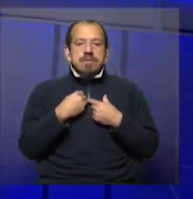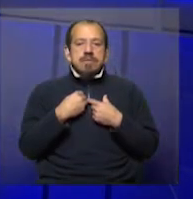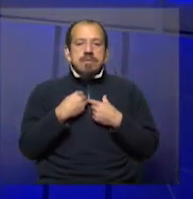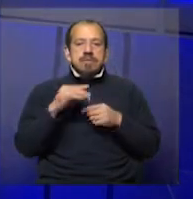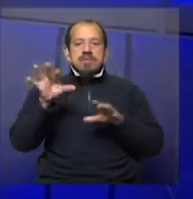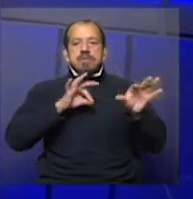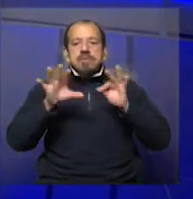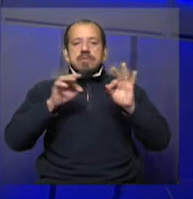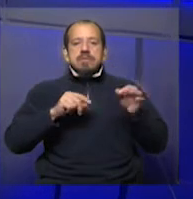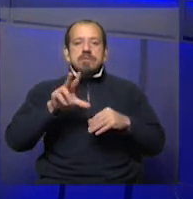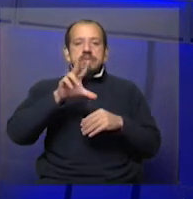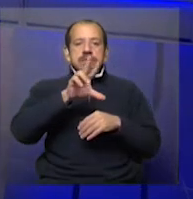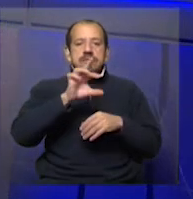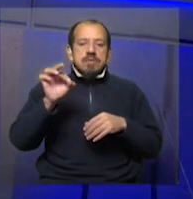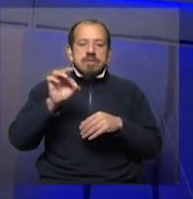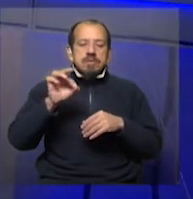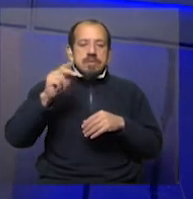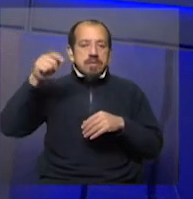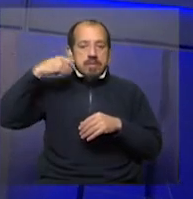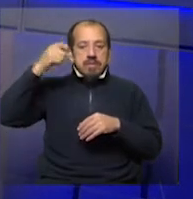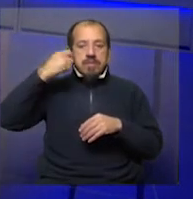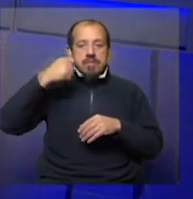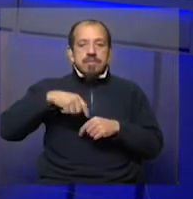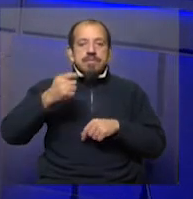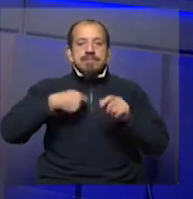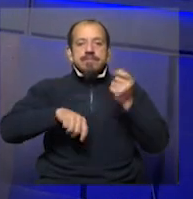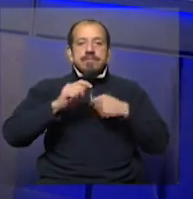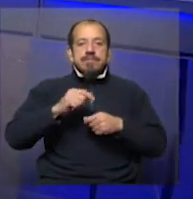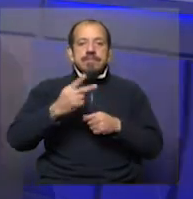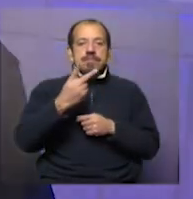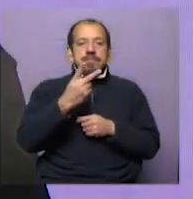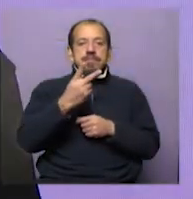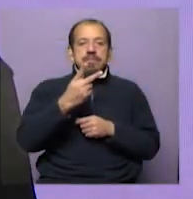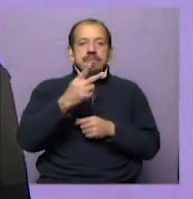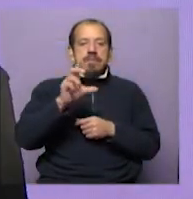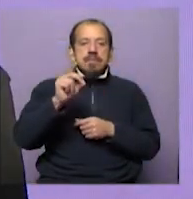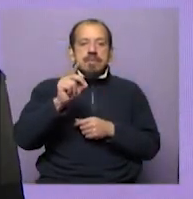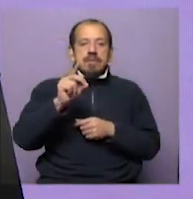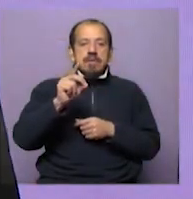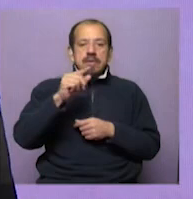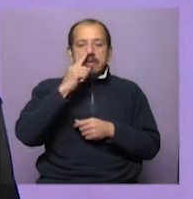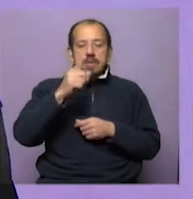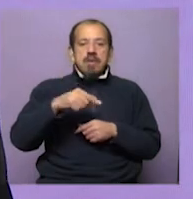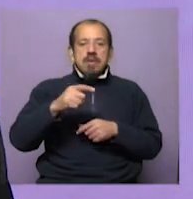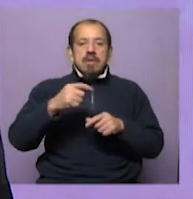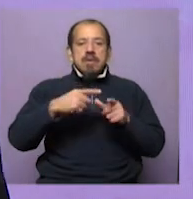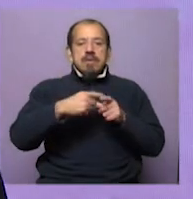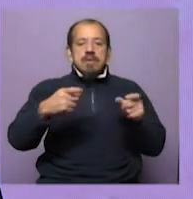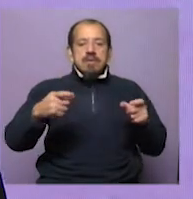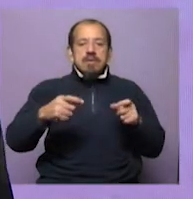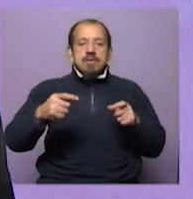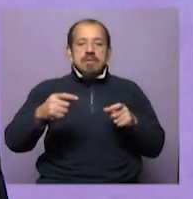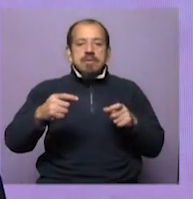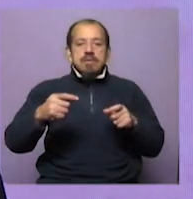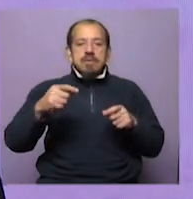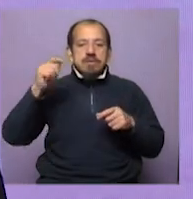seleccionan casi 300 películas, venden más de 230.000 entradas de cine en 2 semanas para ver cine. Ahora ellos